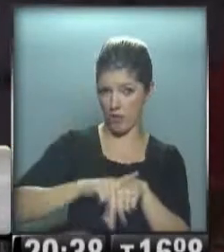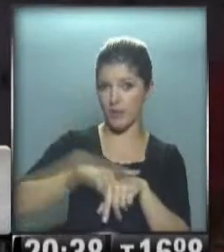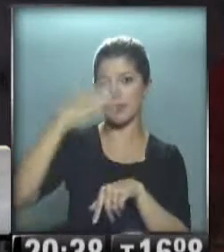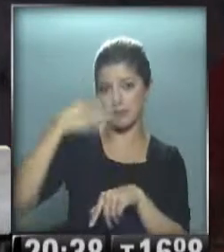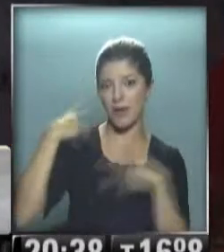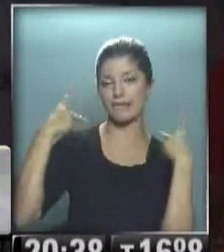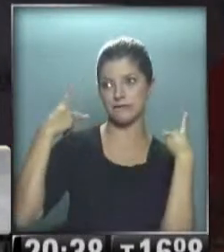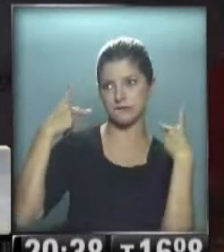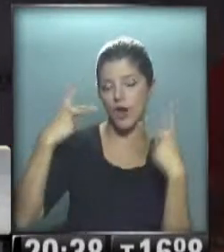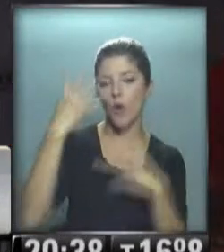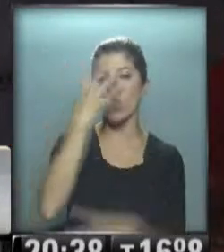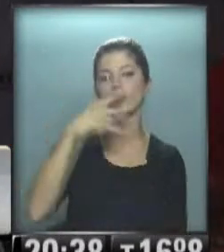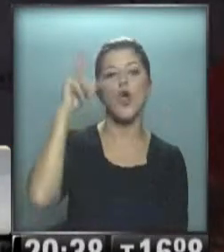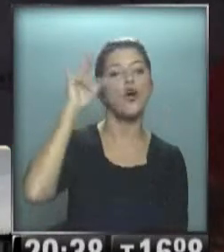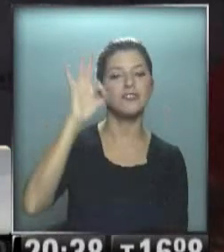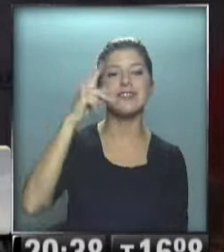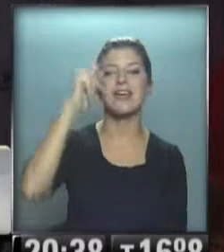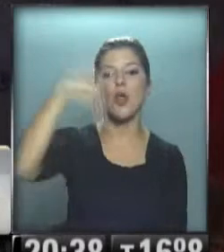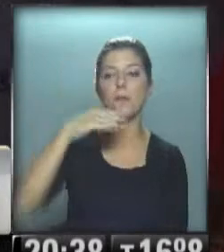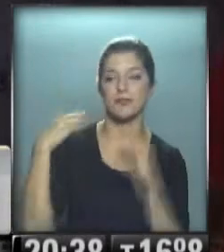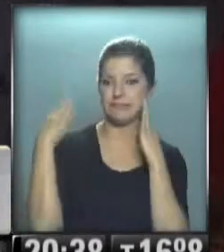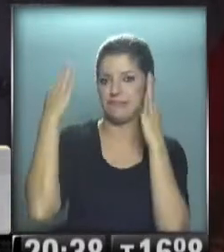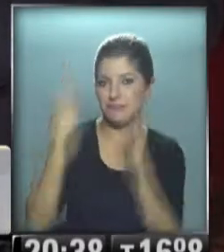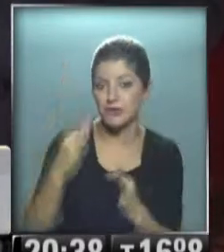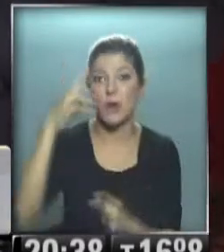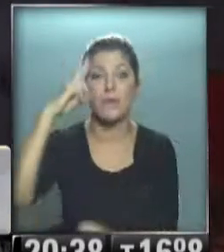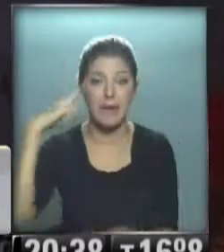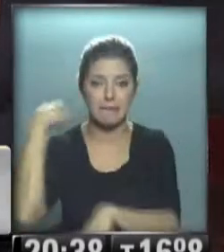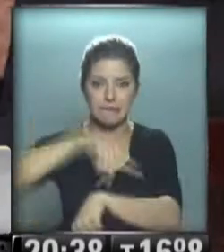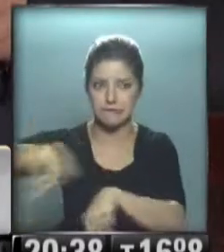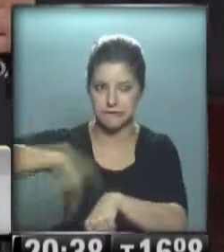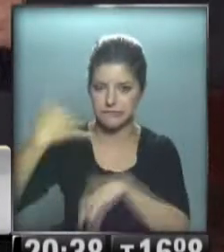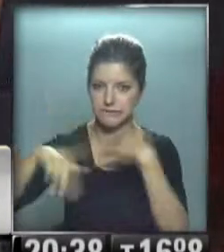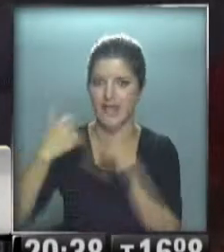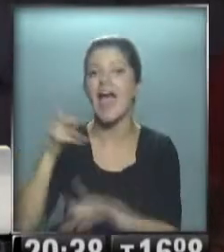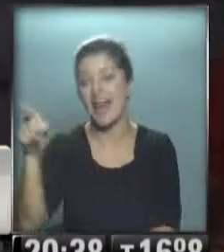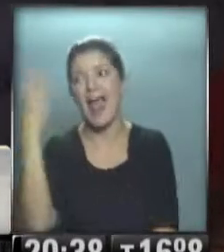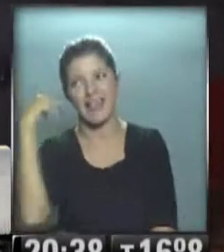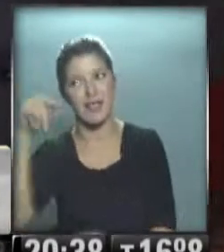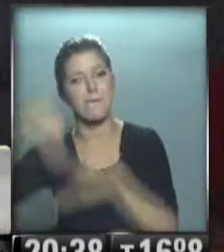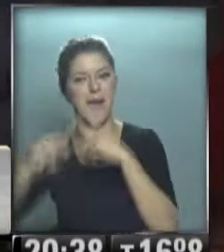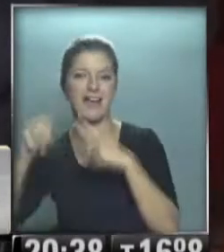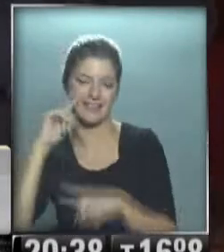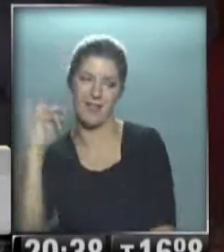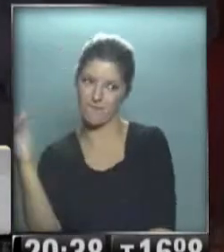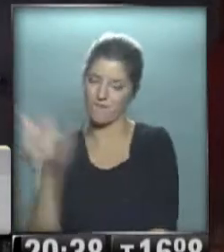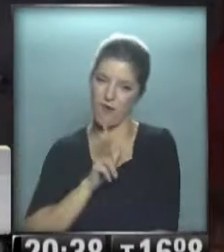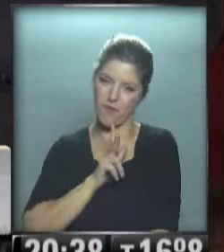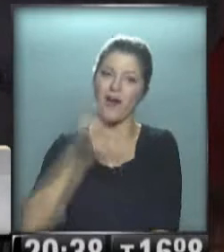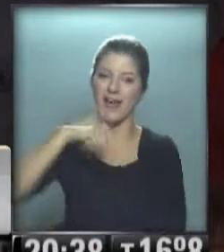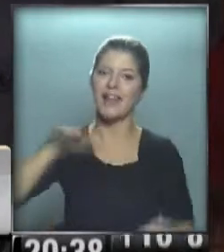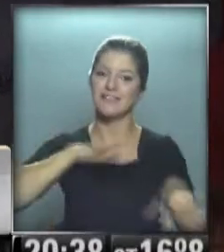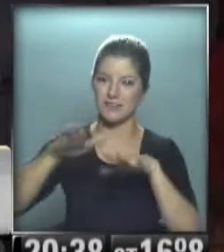transitar 480 kilómetros en 9 horas. Todo un récord, ya me lo había anticipado Maximiliano Steinmann, que está